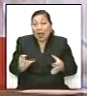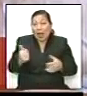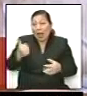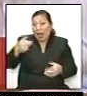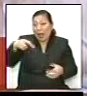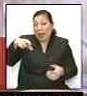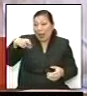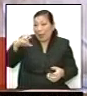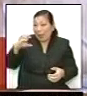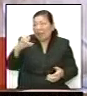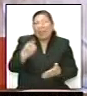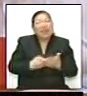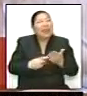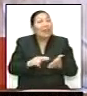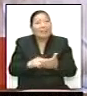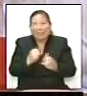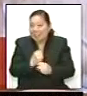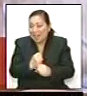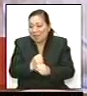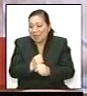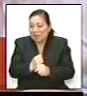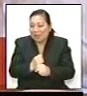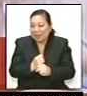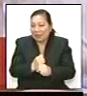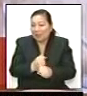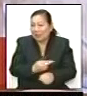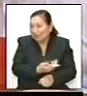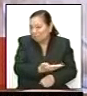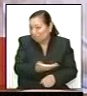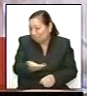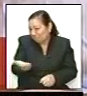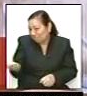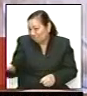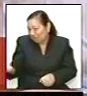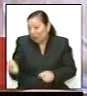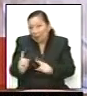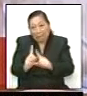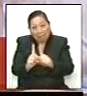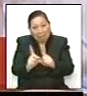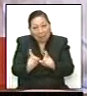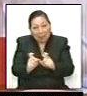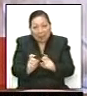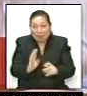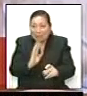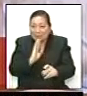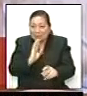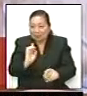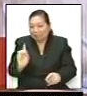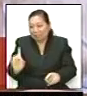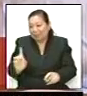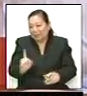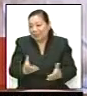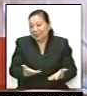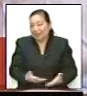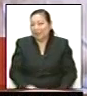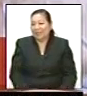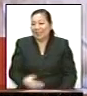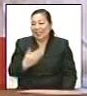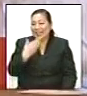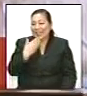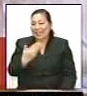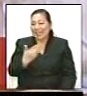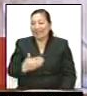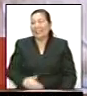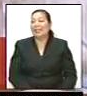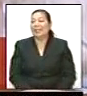del pacífico y quedó a la disposición de las preguntas o comentarios que que tienen a bien hacer gracias